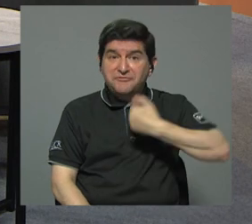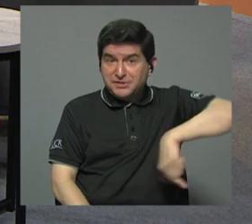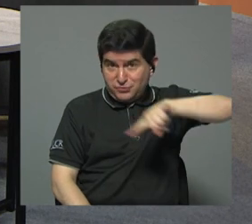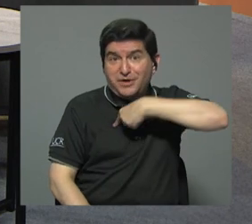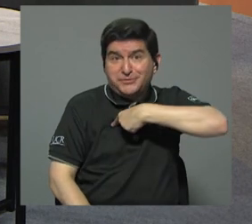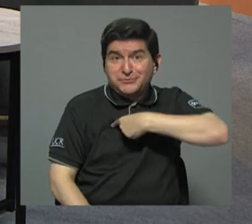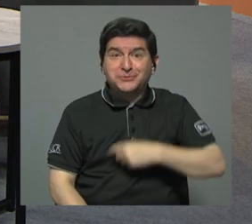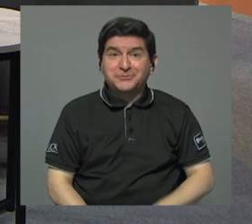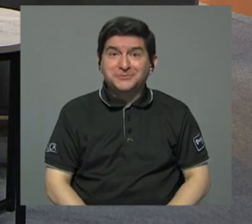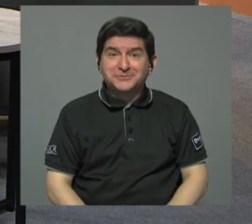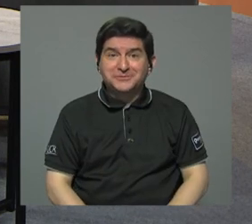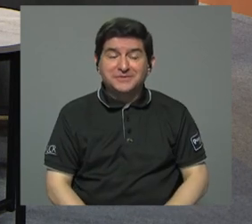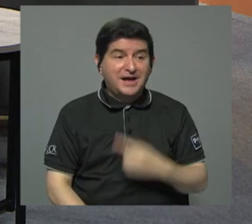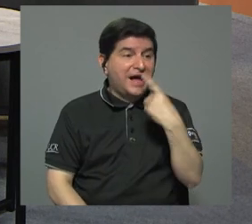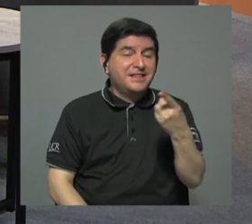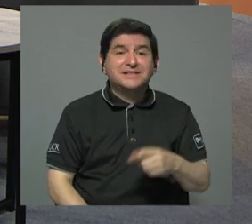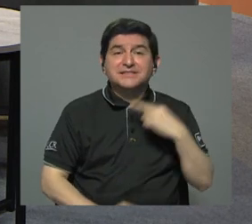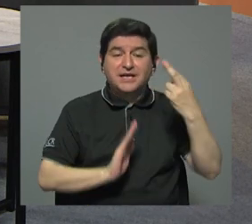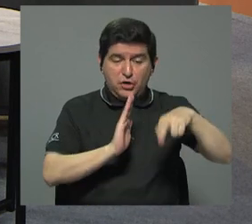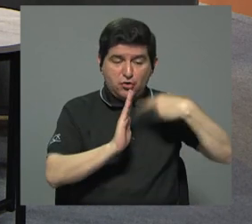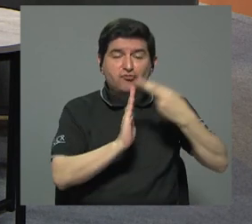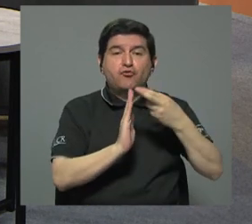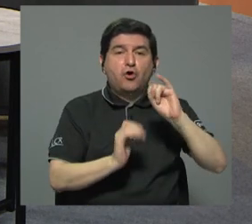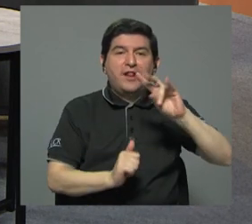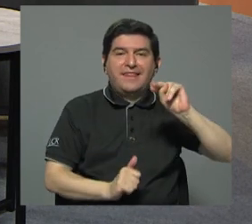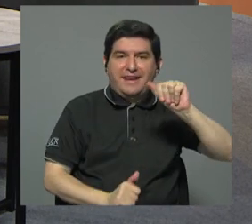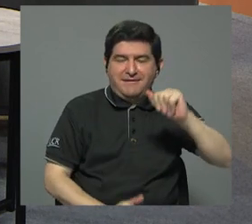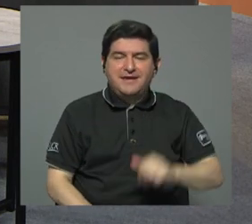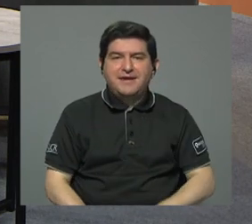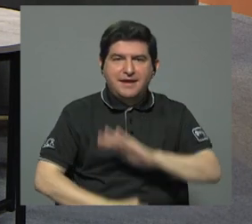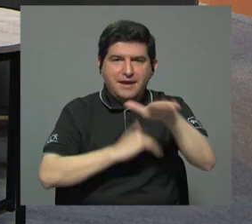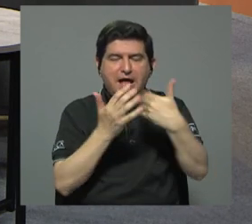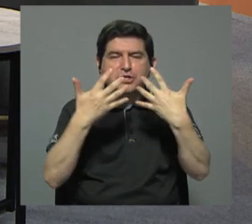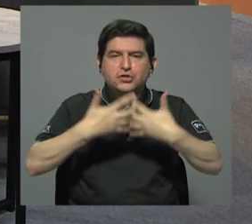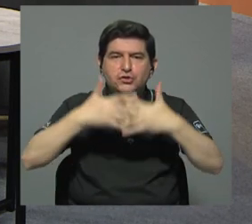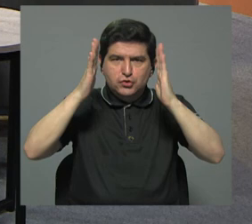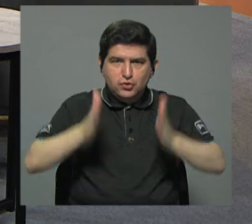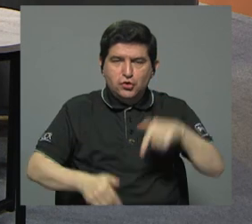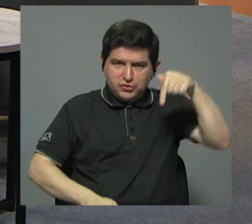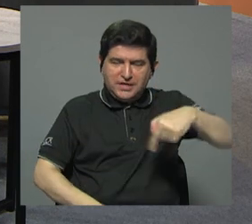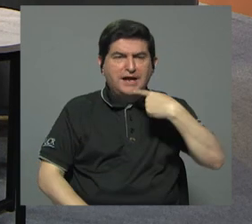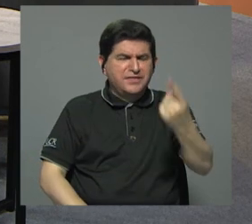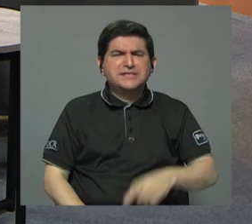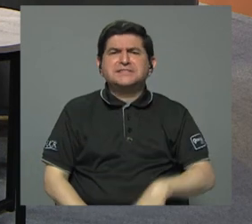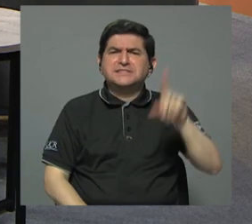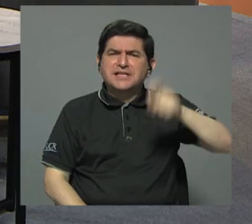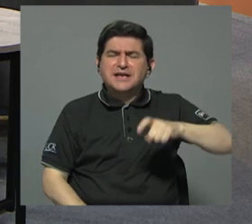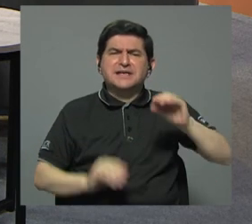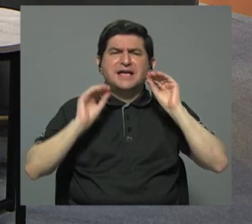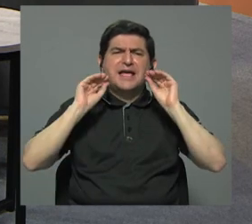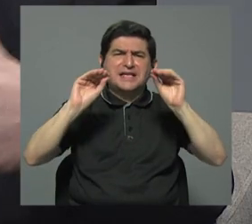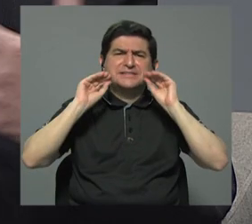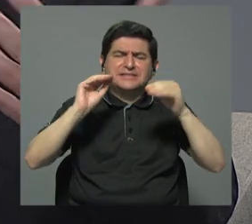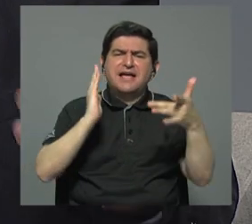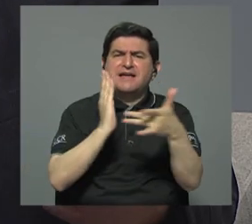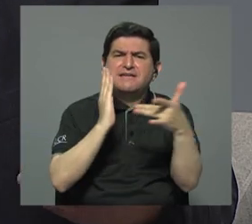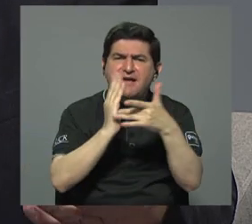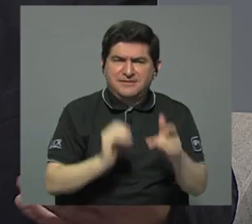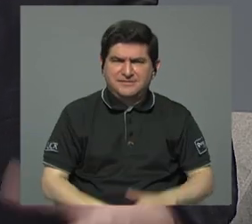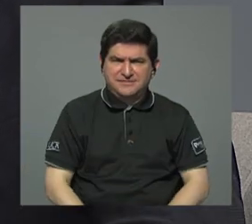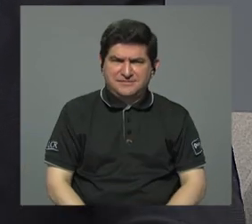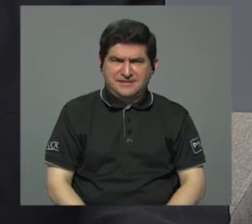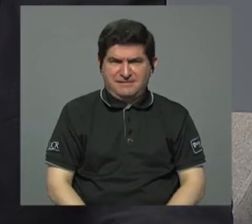sentido cuando señala, por ejemplo, el papel de Lina, que es central, es decir, todos los empresarios aquí señala la necesidad de la educación técnica, además se atribuyen